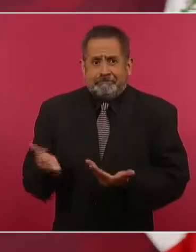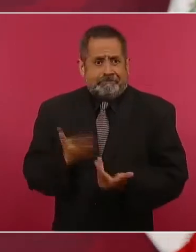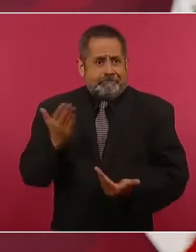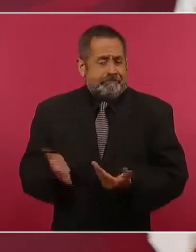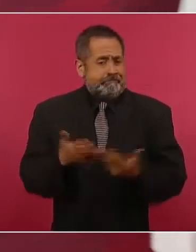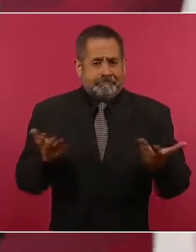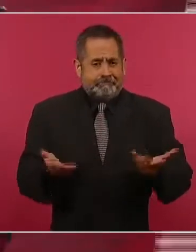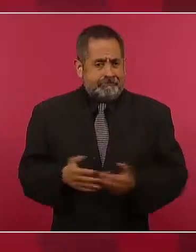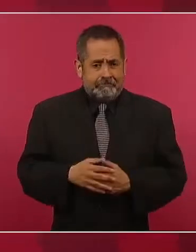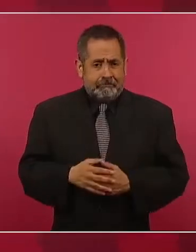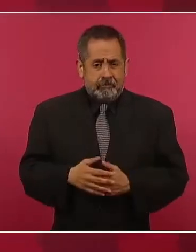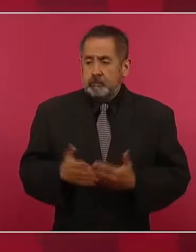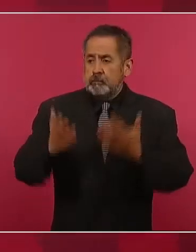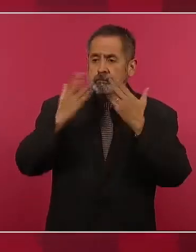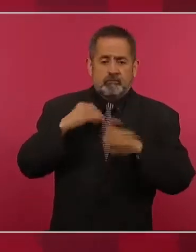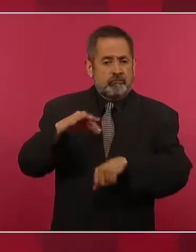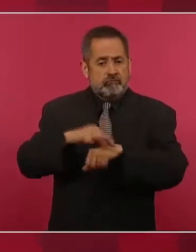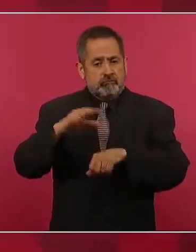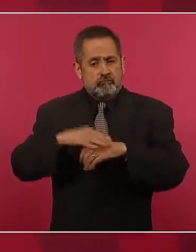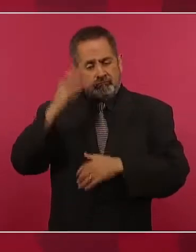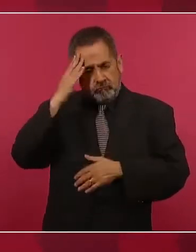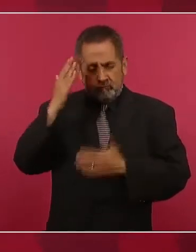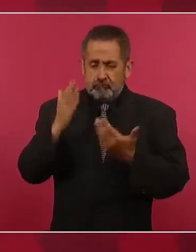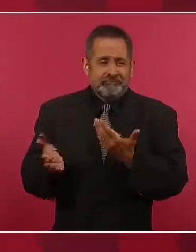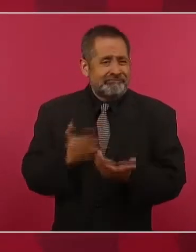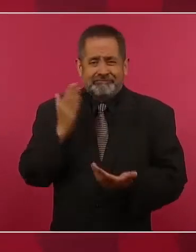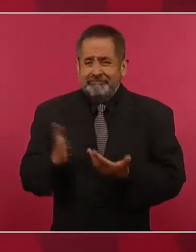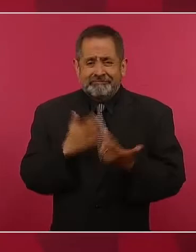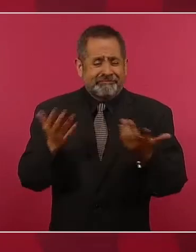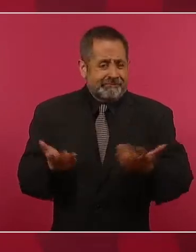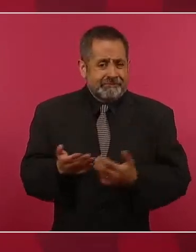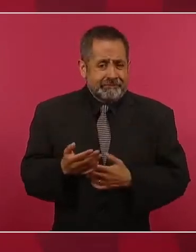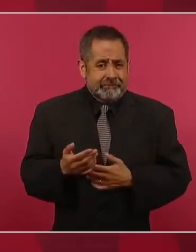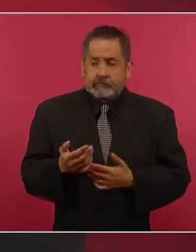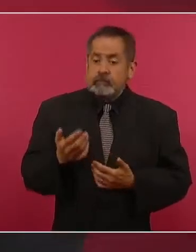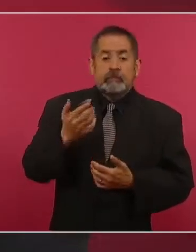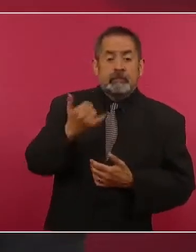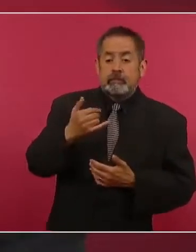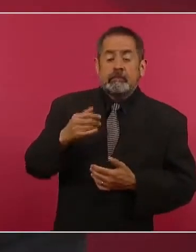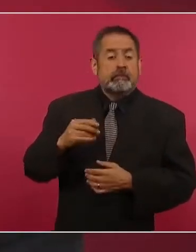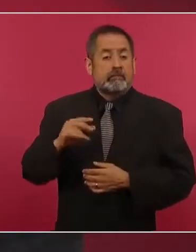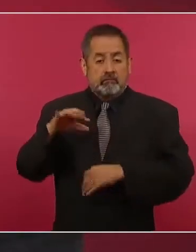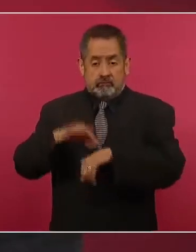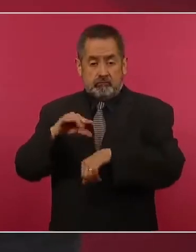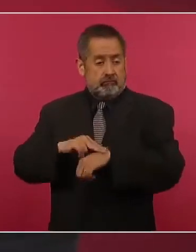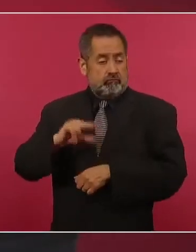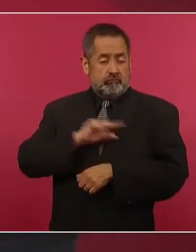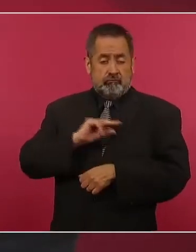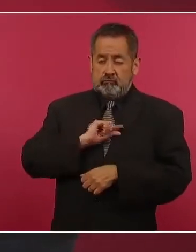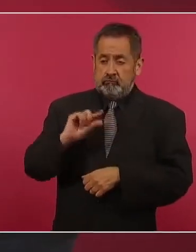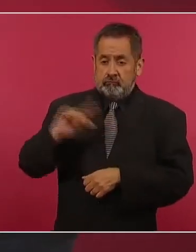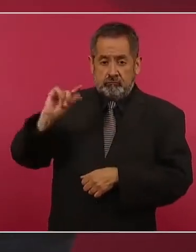No tenemos médicos generales y mucho menos tenemos médicos especialistas.